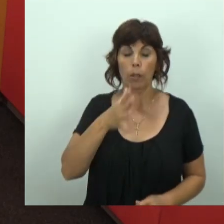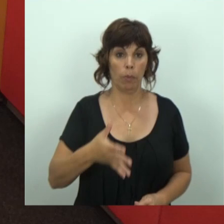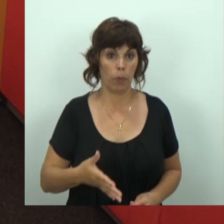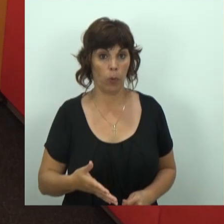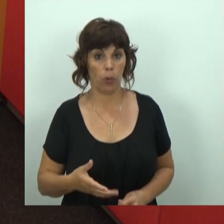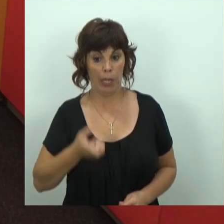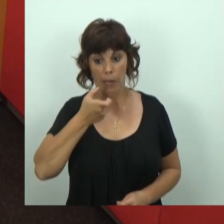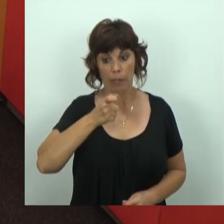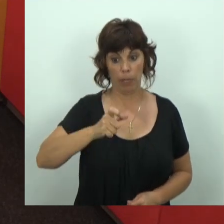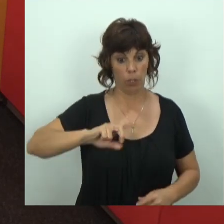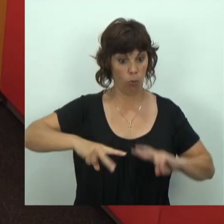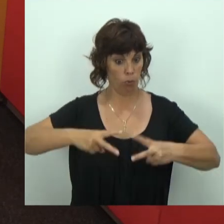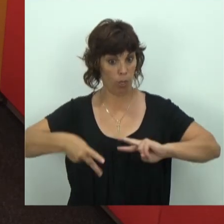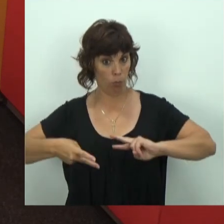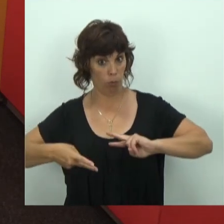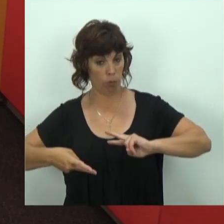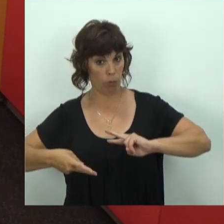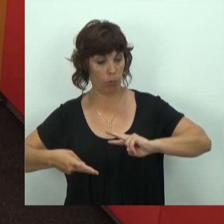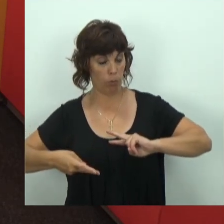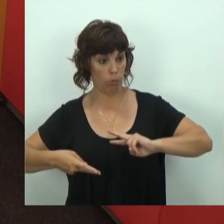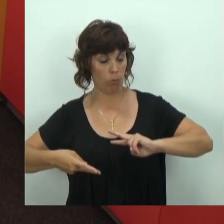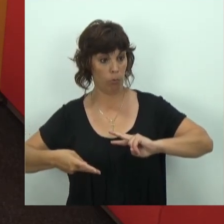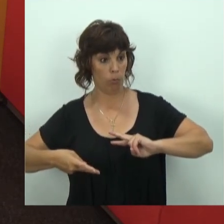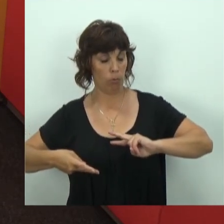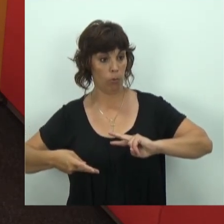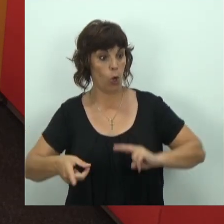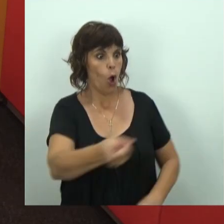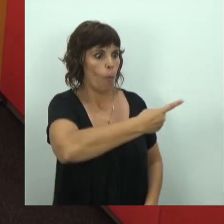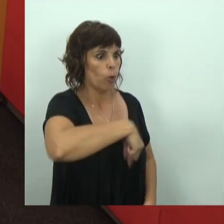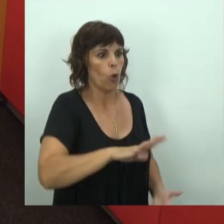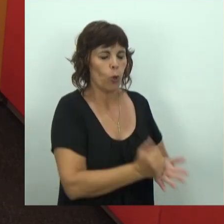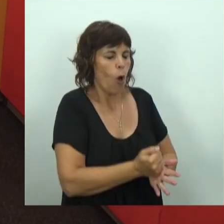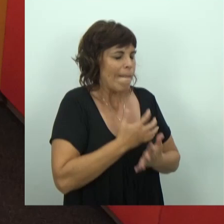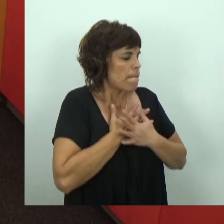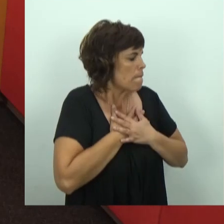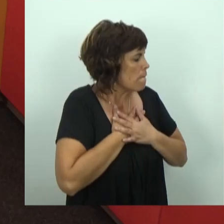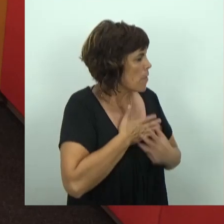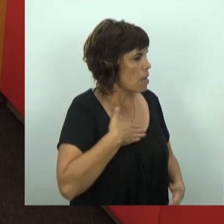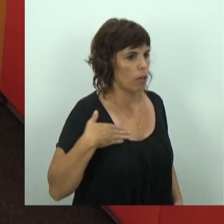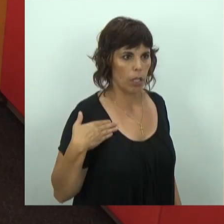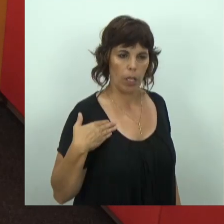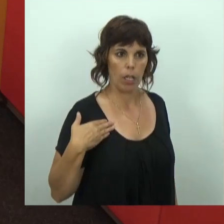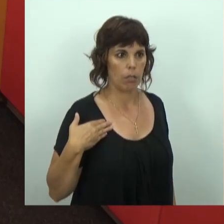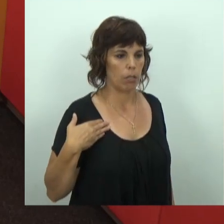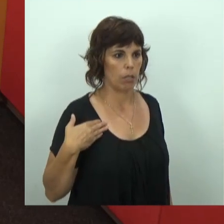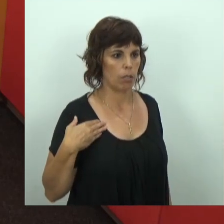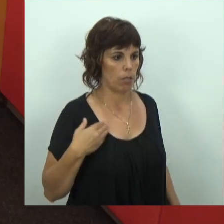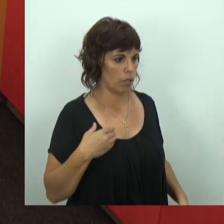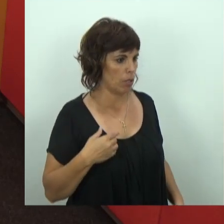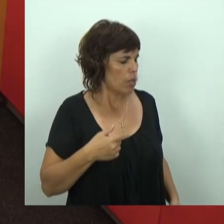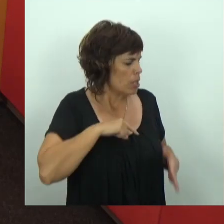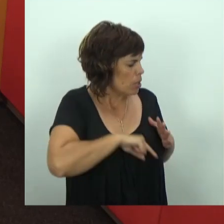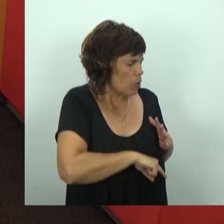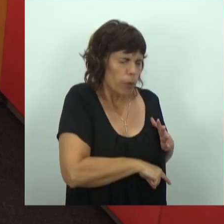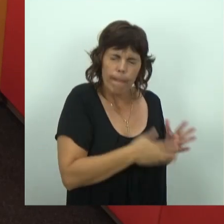este versículo y todo lo que anheláis de lo profundo de vuestro ser,